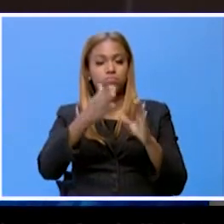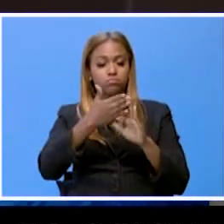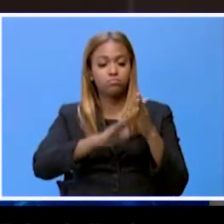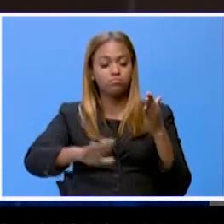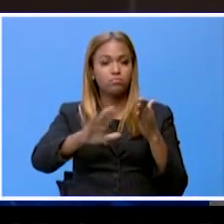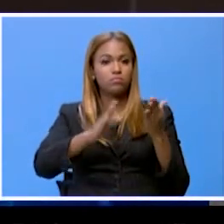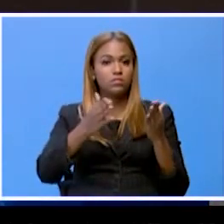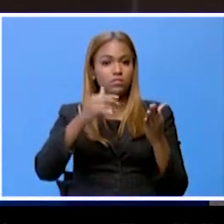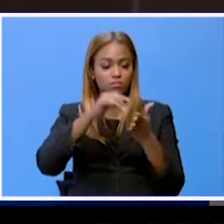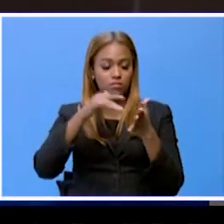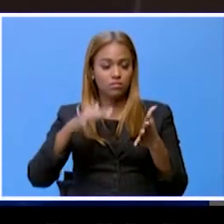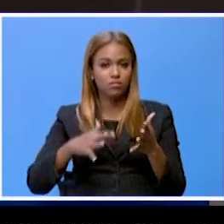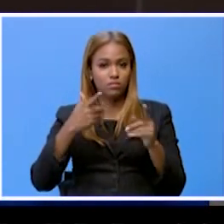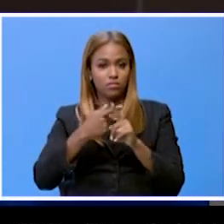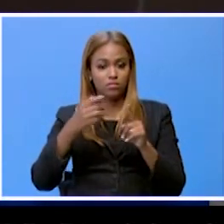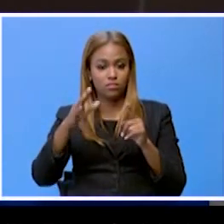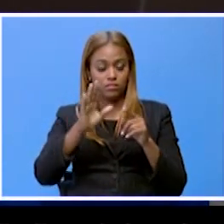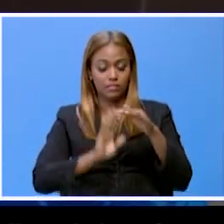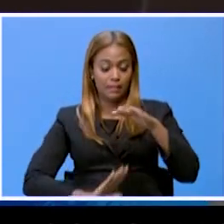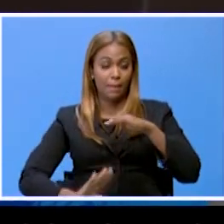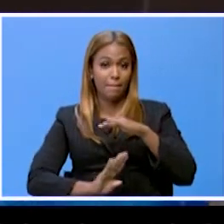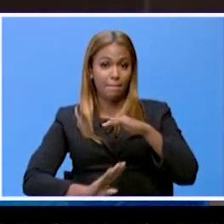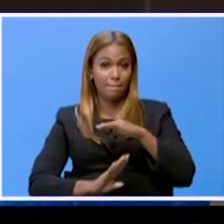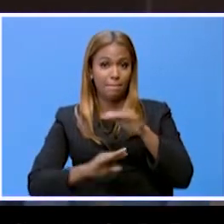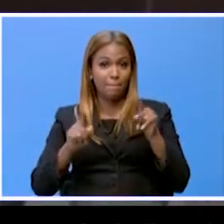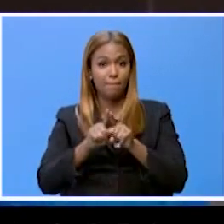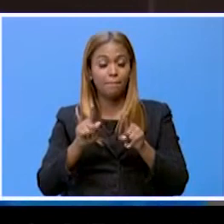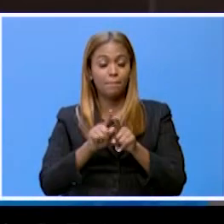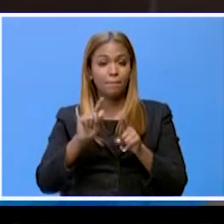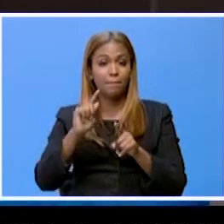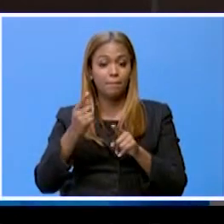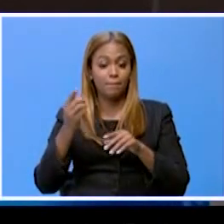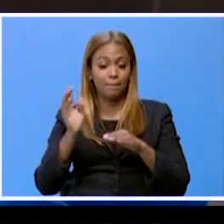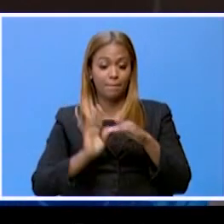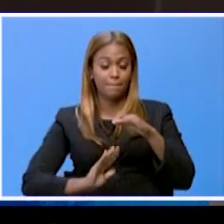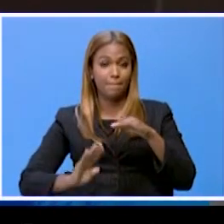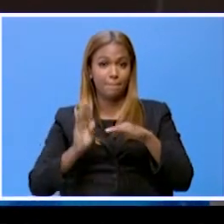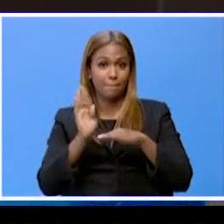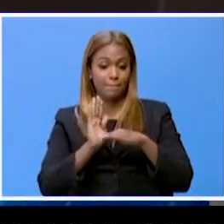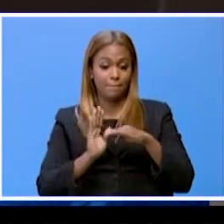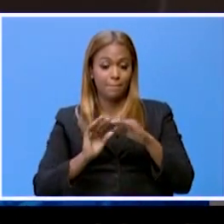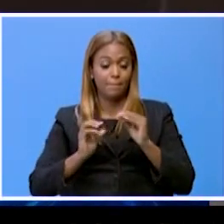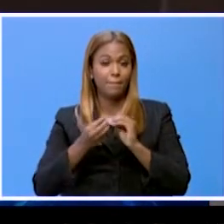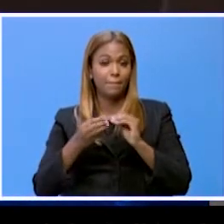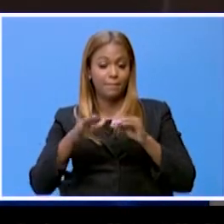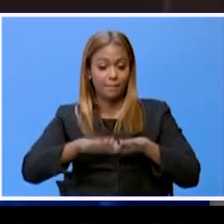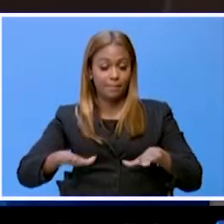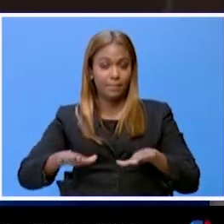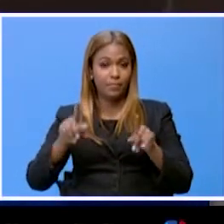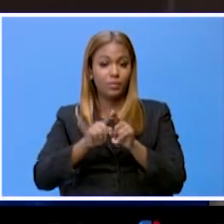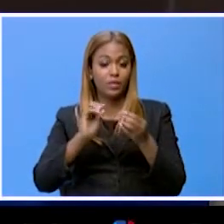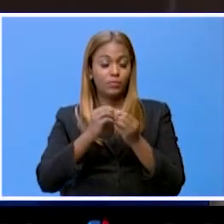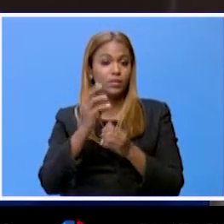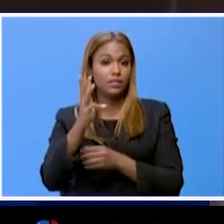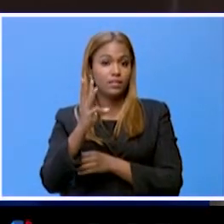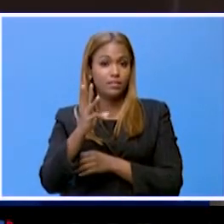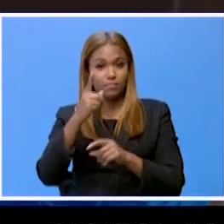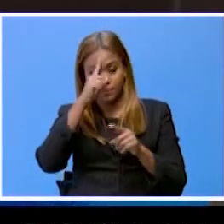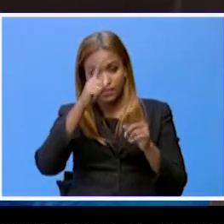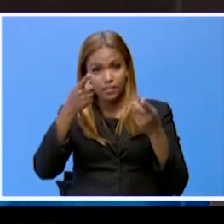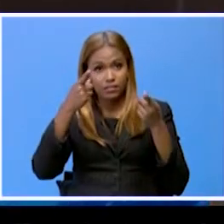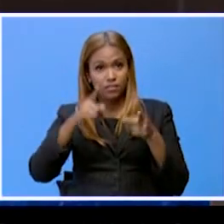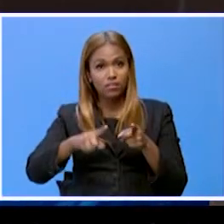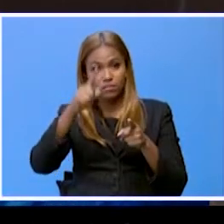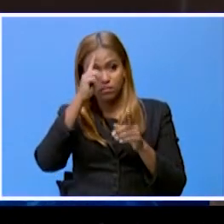municipios los estudiantes del nivel inicial, del primer ciclo de primaria, del sexto año de secundaria en las